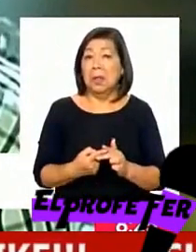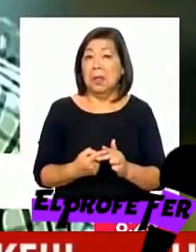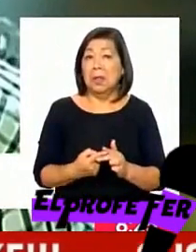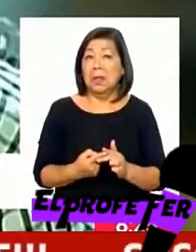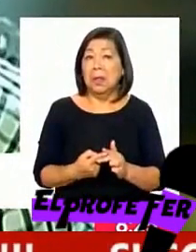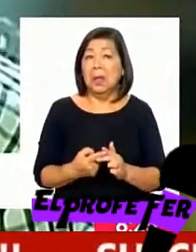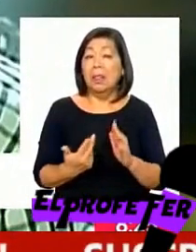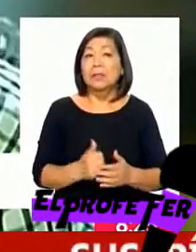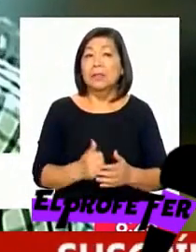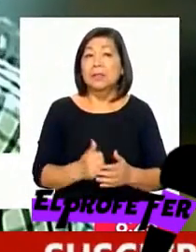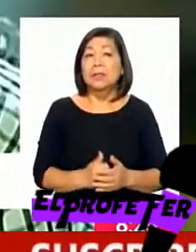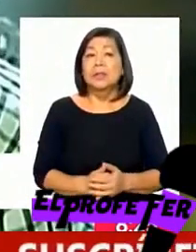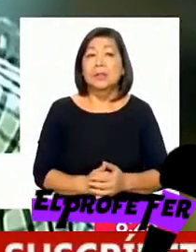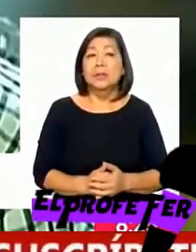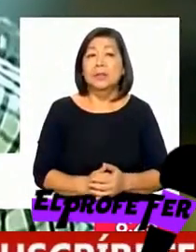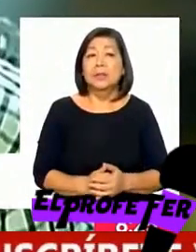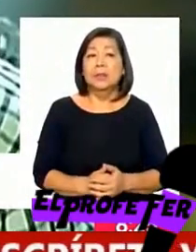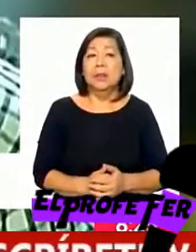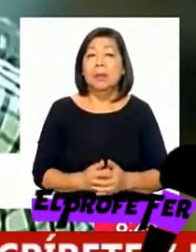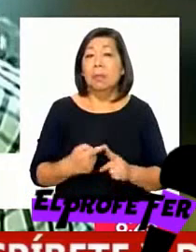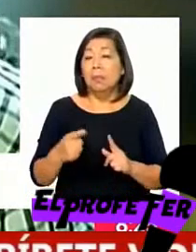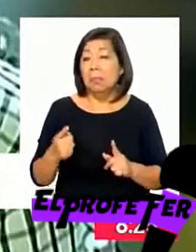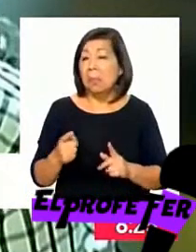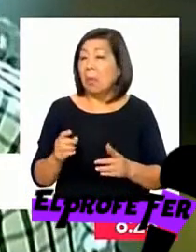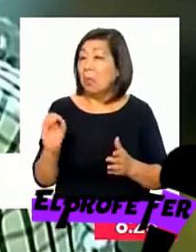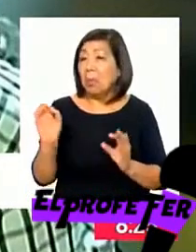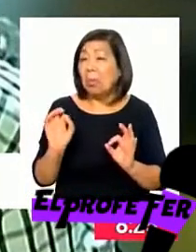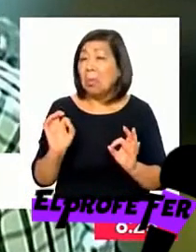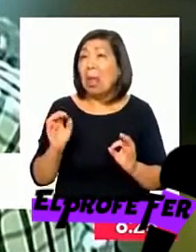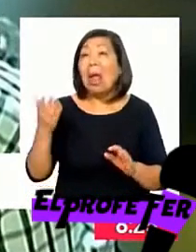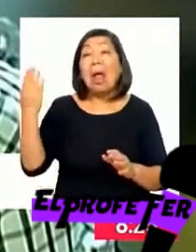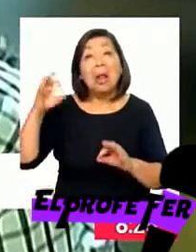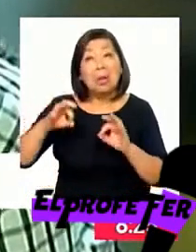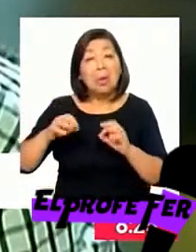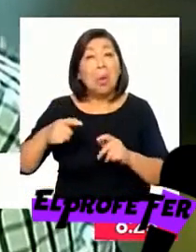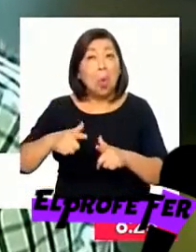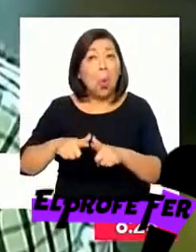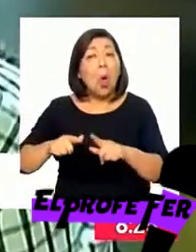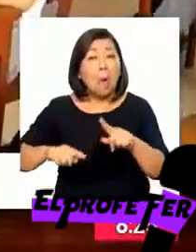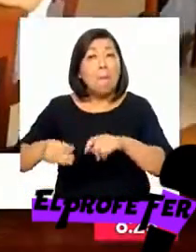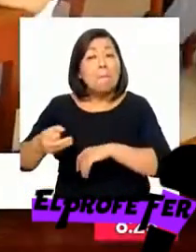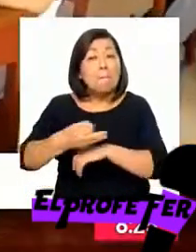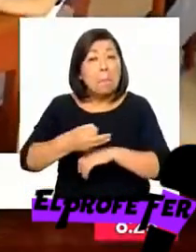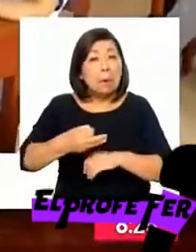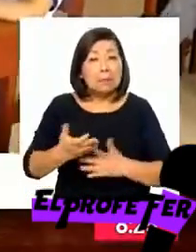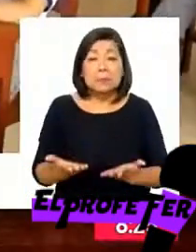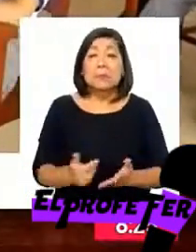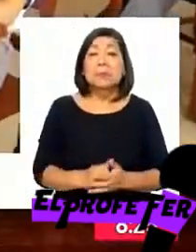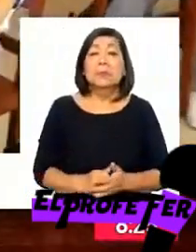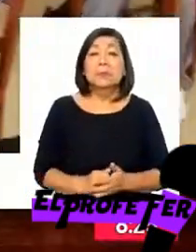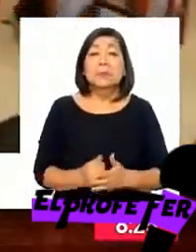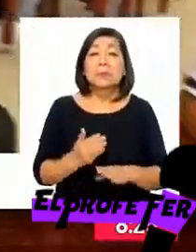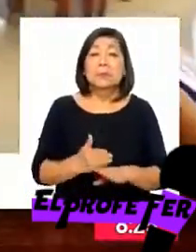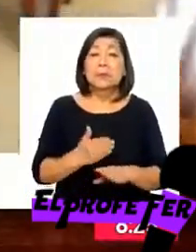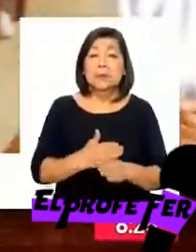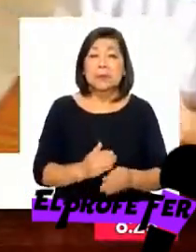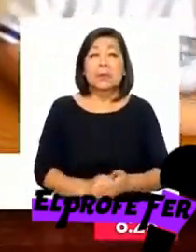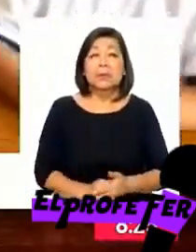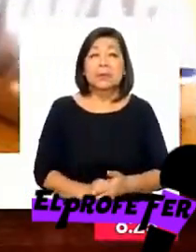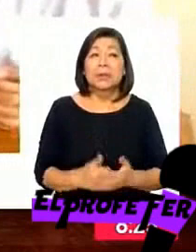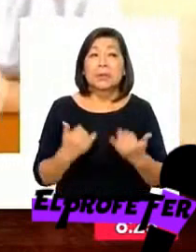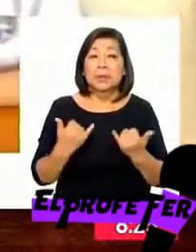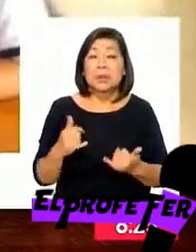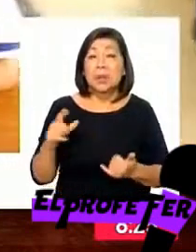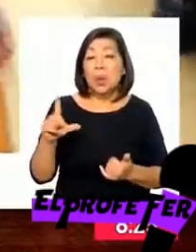el 13 en las regiones que no estaban afectadas y en las zonas que no fueron declaradas en emergencia.